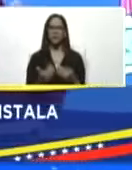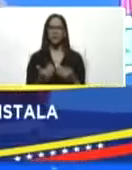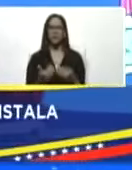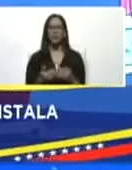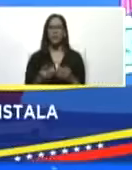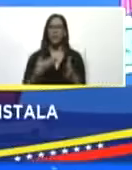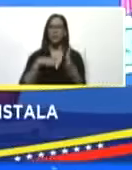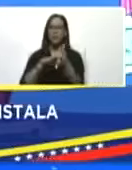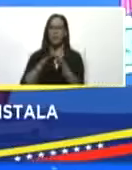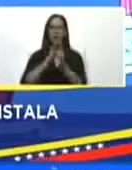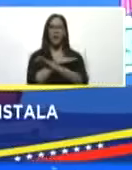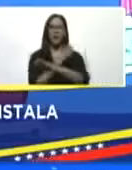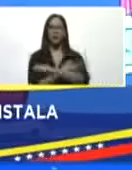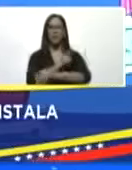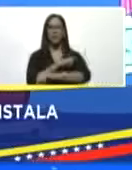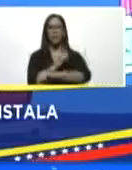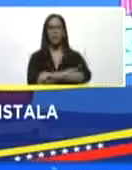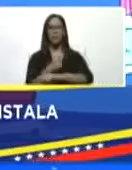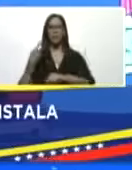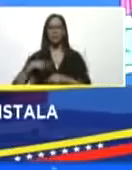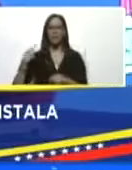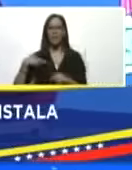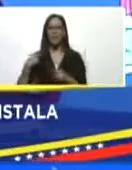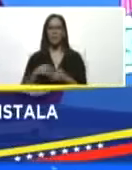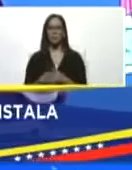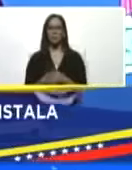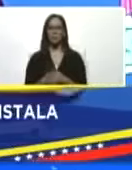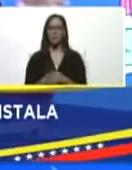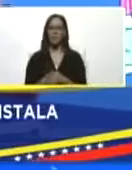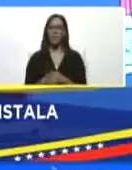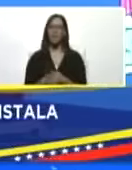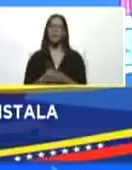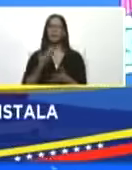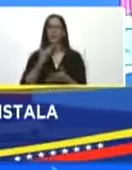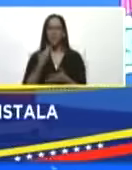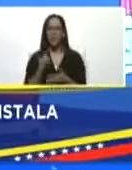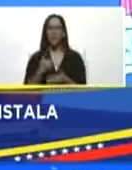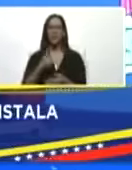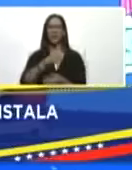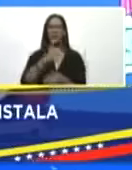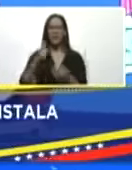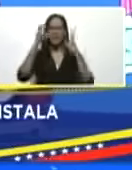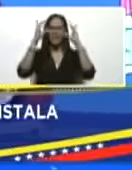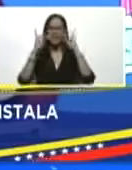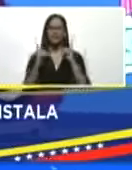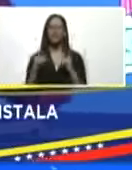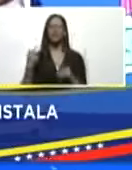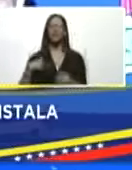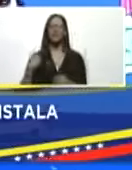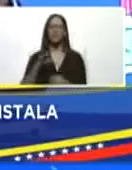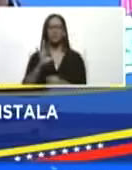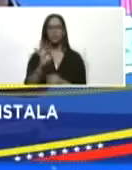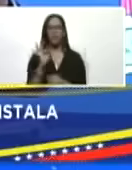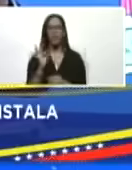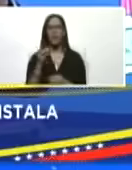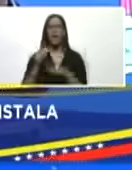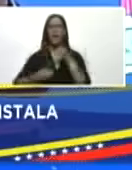optimizar la fuerza y el poder que tenemos, optimizar cada acción que tomemos, hacer